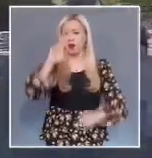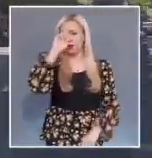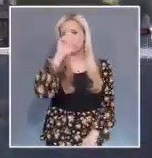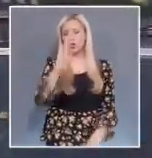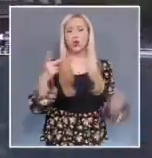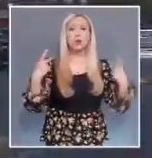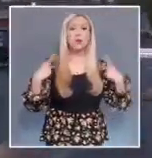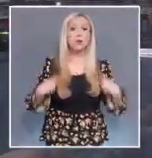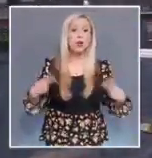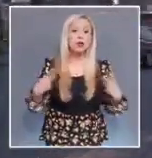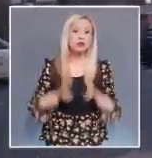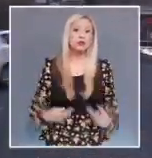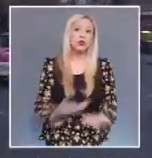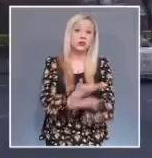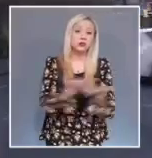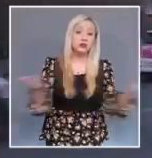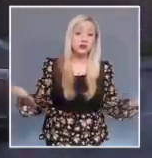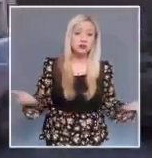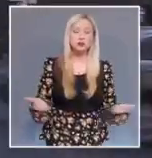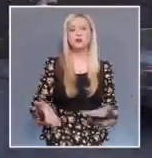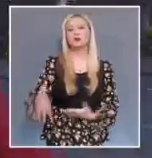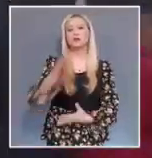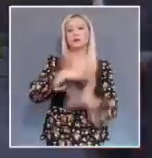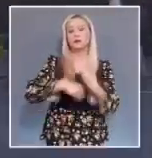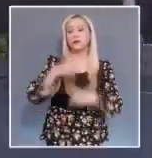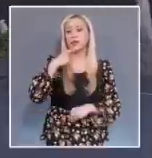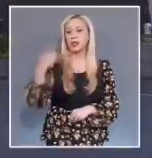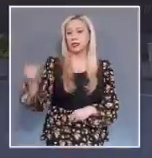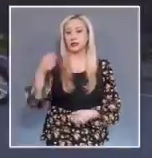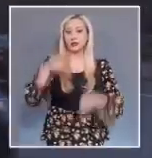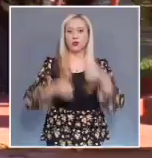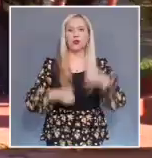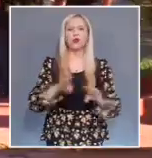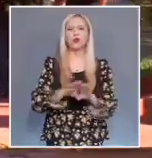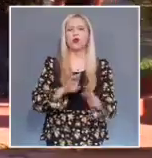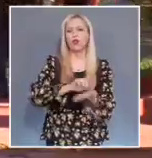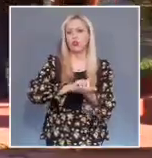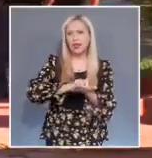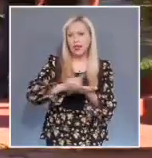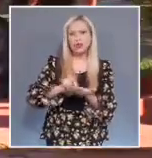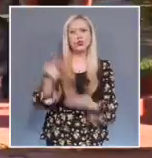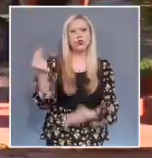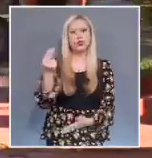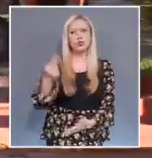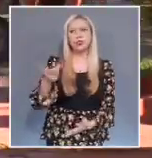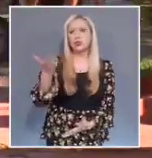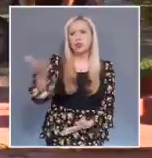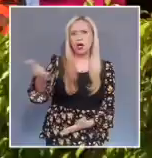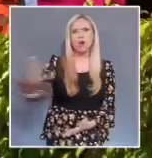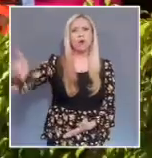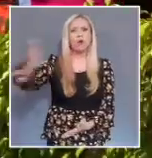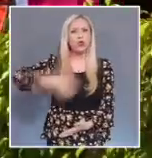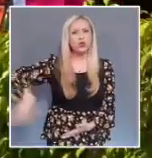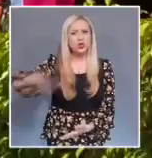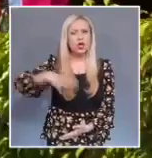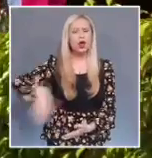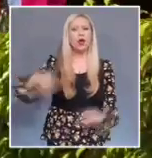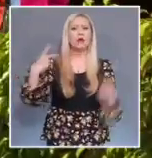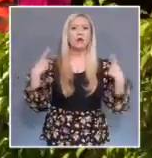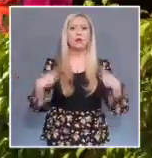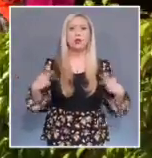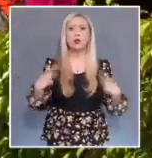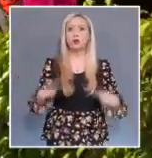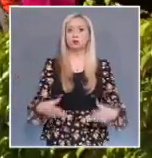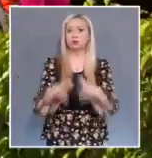otro caso, la Corte destacó que el derecho a la búsqueda es un derecho de las personas desaparecidas y de sus familiares. Subrayó que,